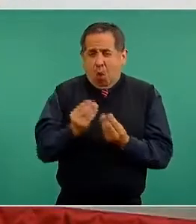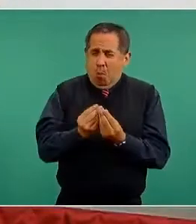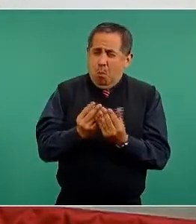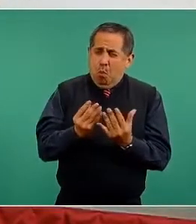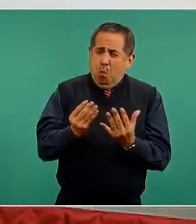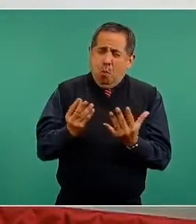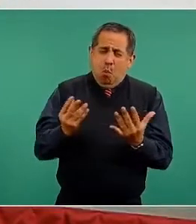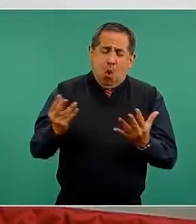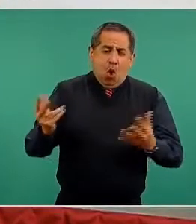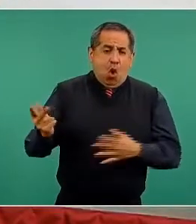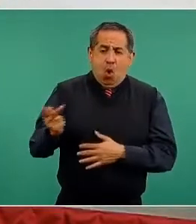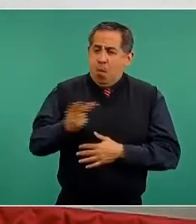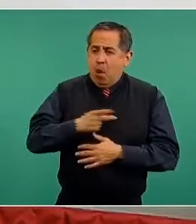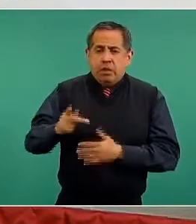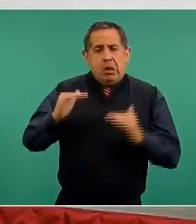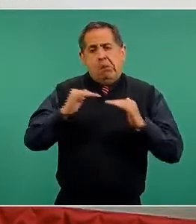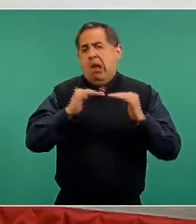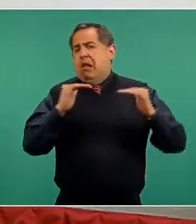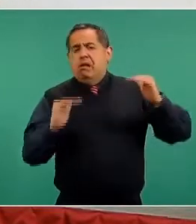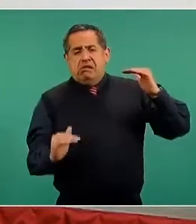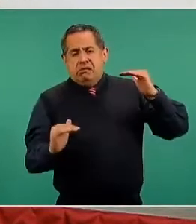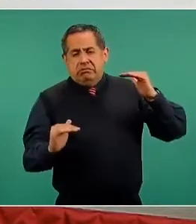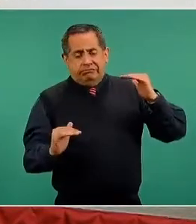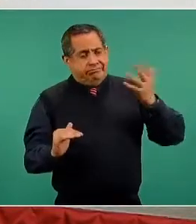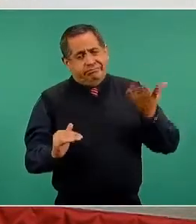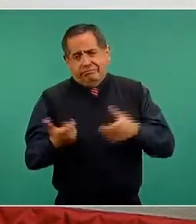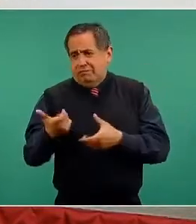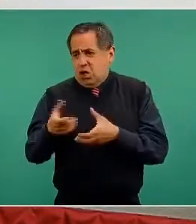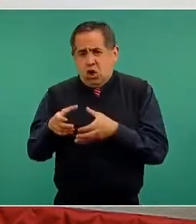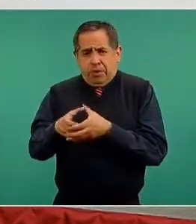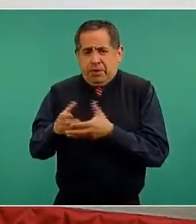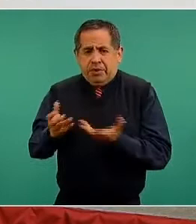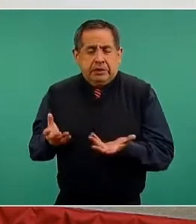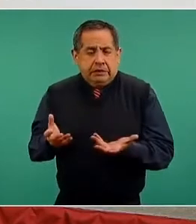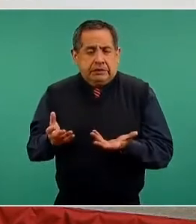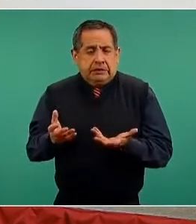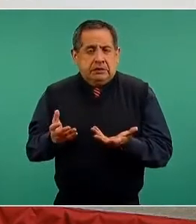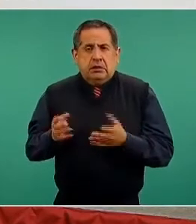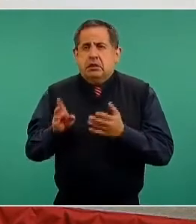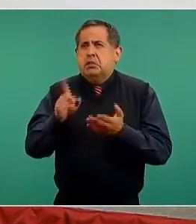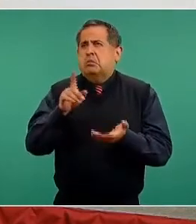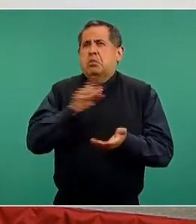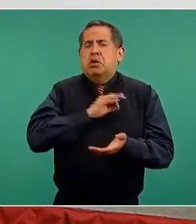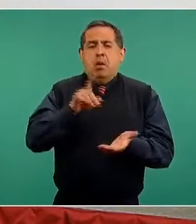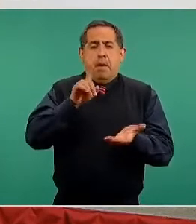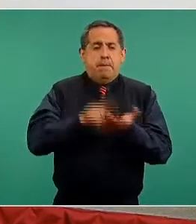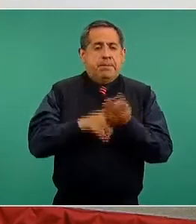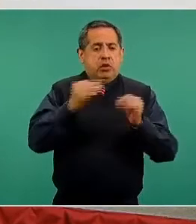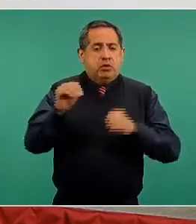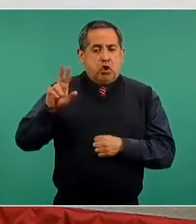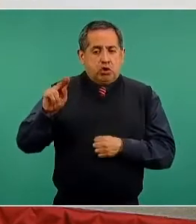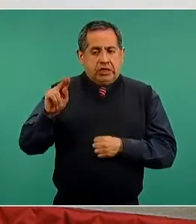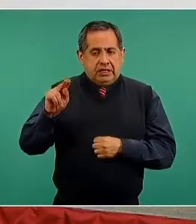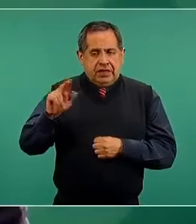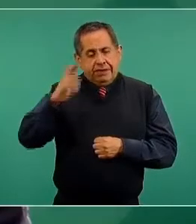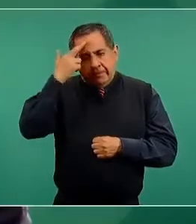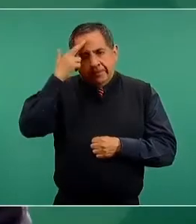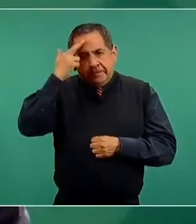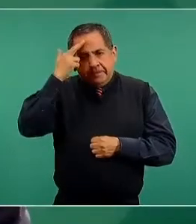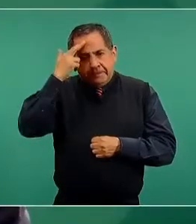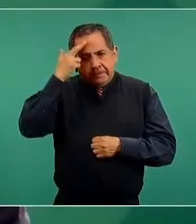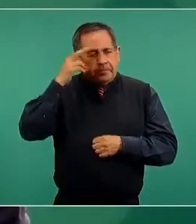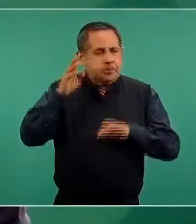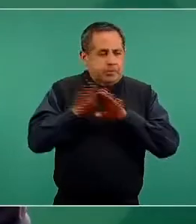sociedad muy desigual en términos económicos, arribó a los años 80, cuando vinieron estas reconversiones